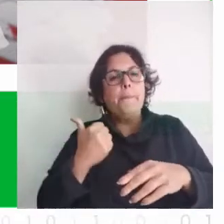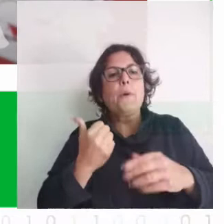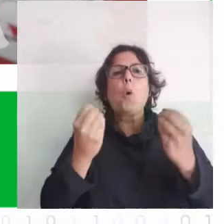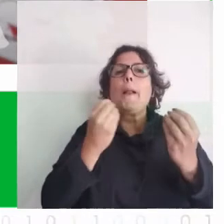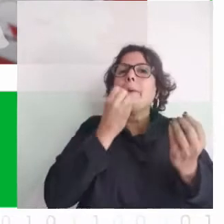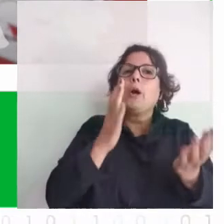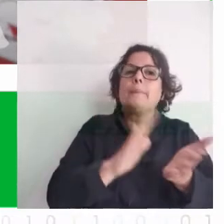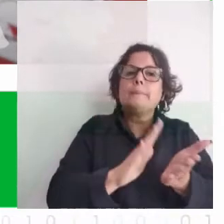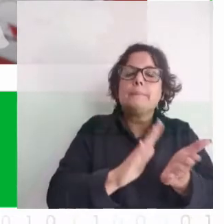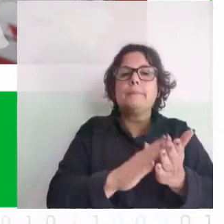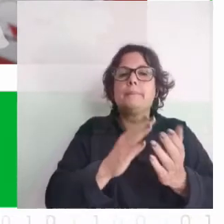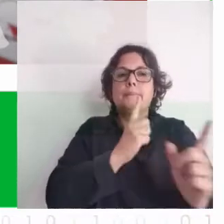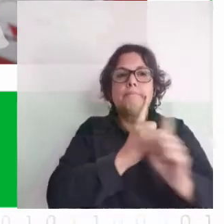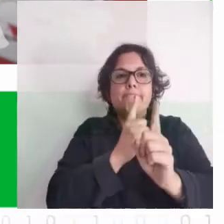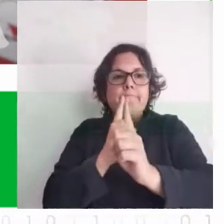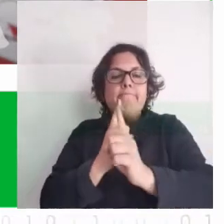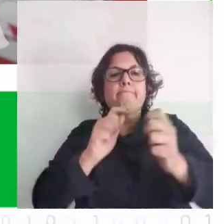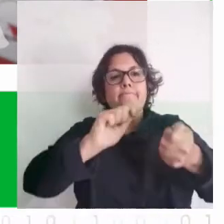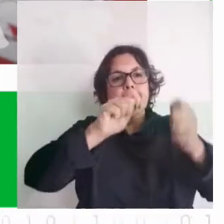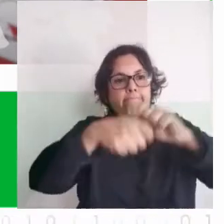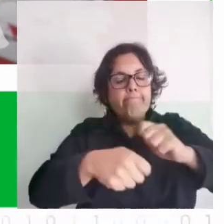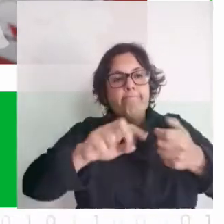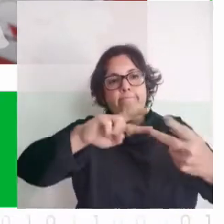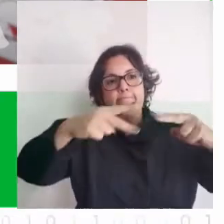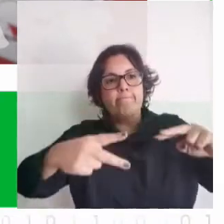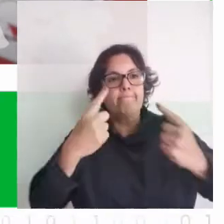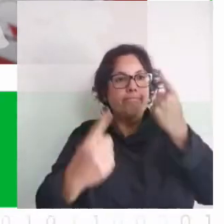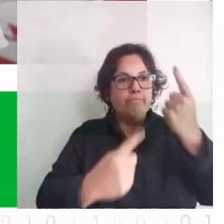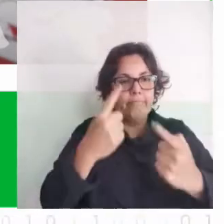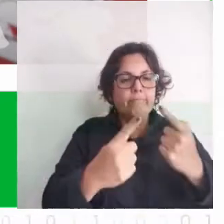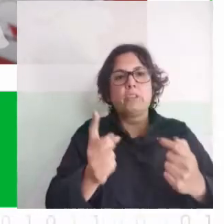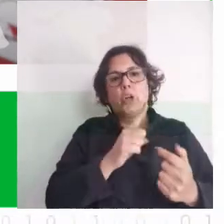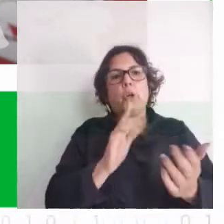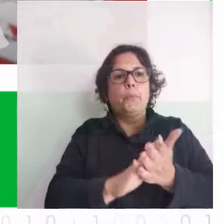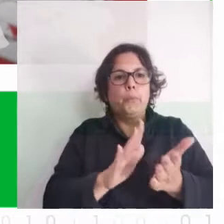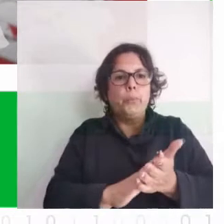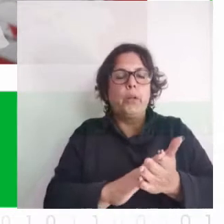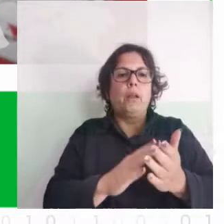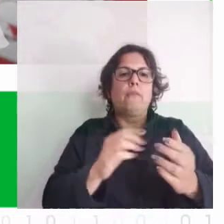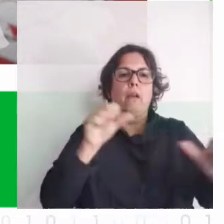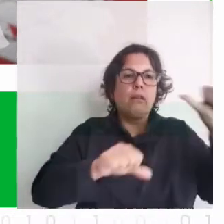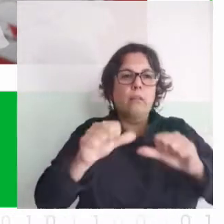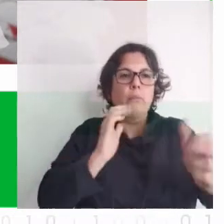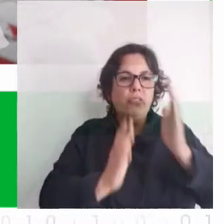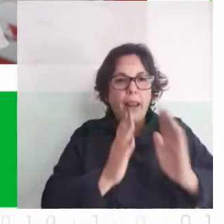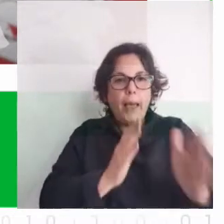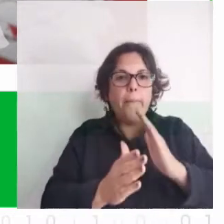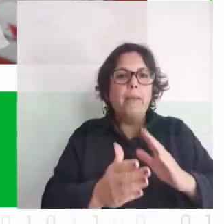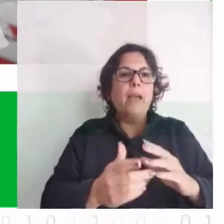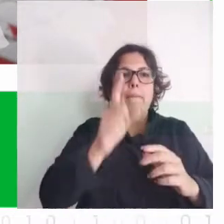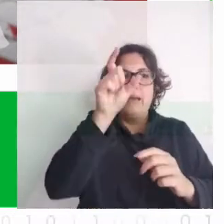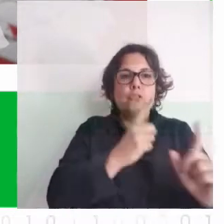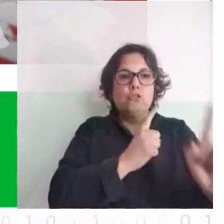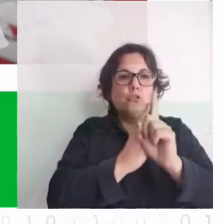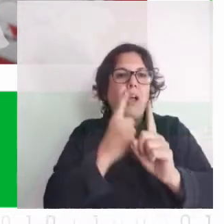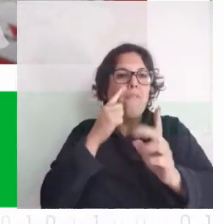tratamiento para pacientes que tienen mutaciones determinadas. En vez de probar las quimioterapias o otros tratamientos en el paciente y ver si